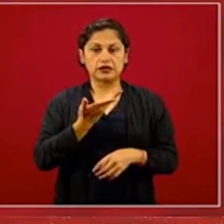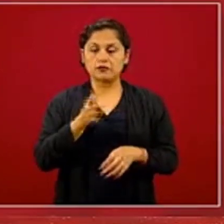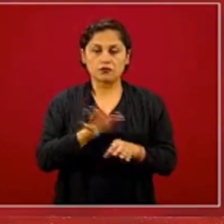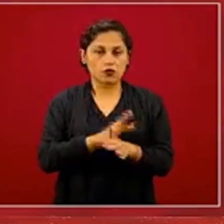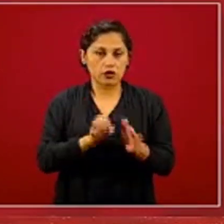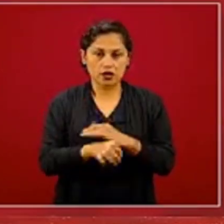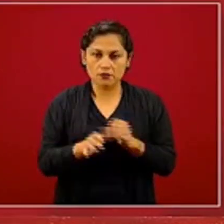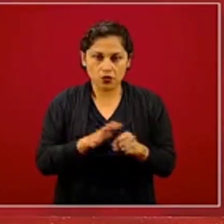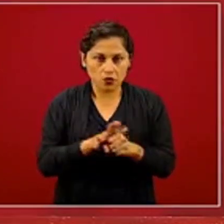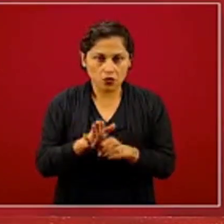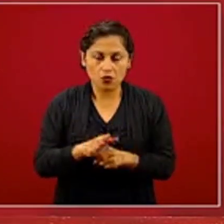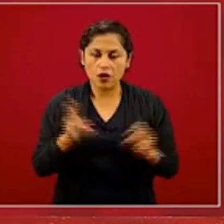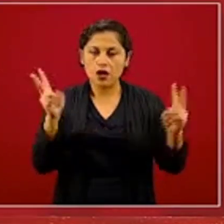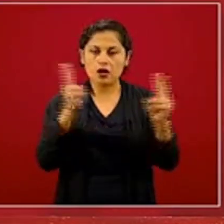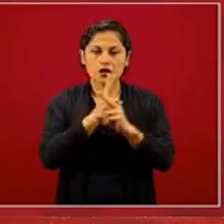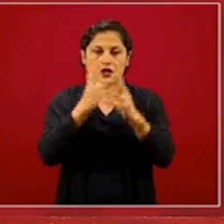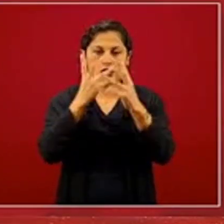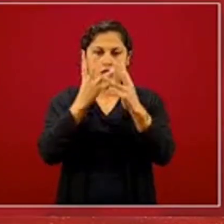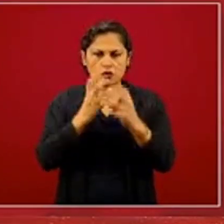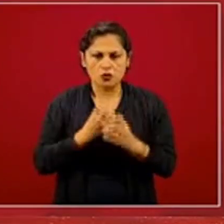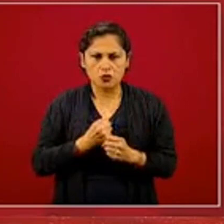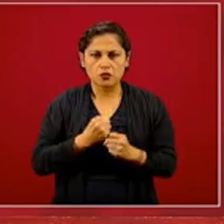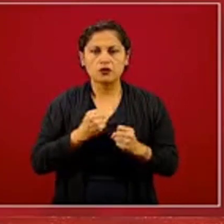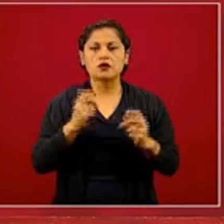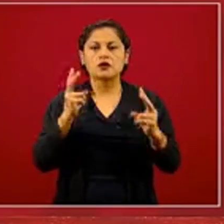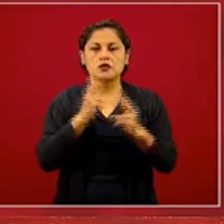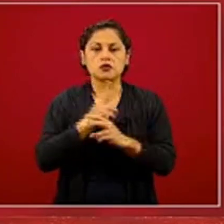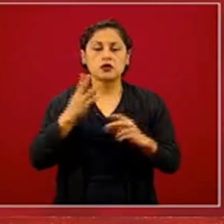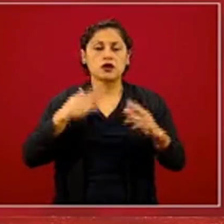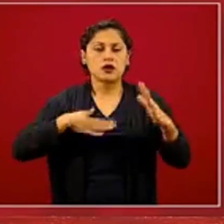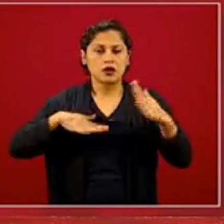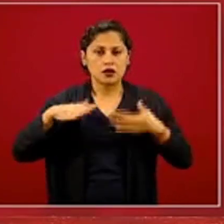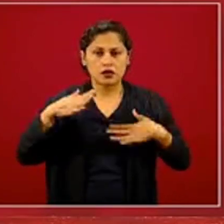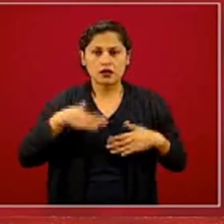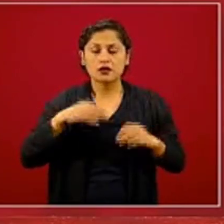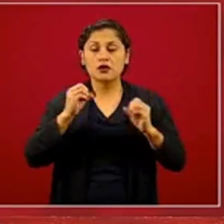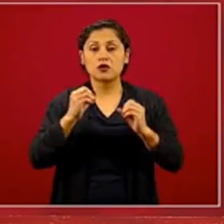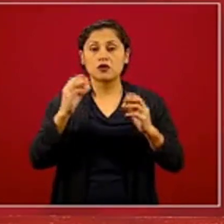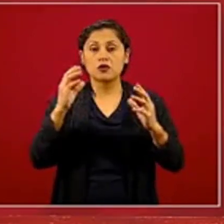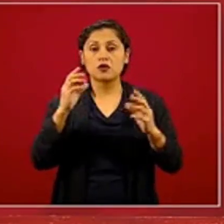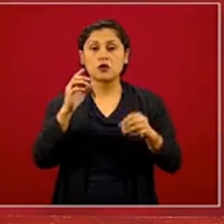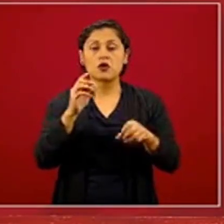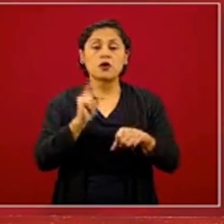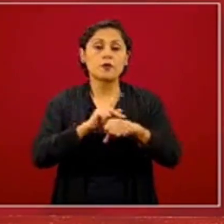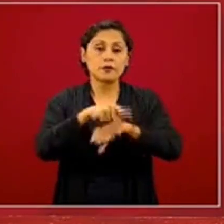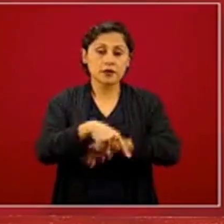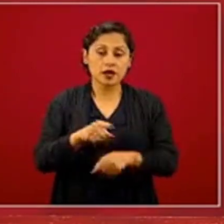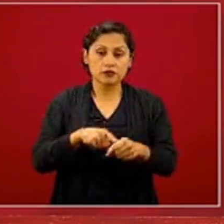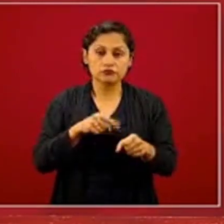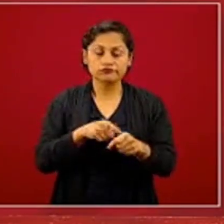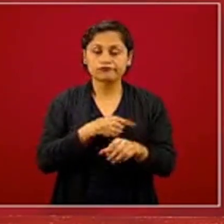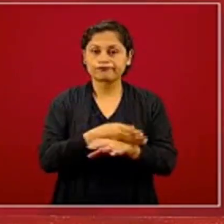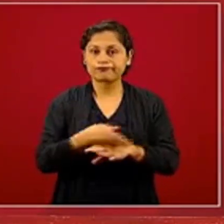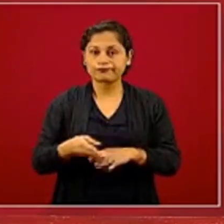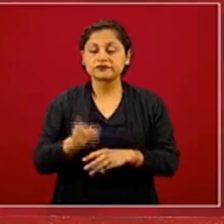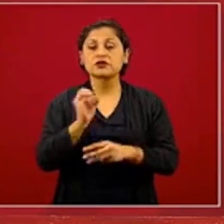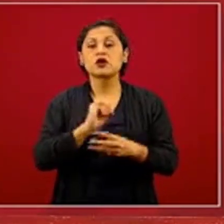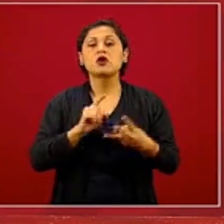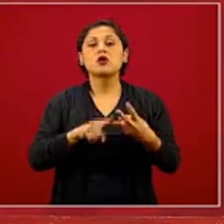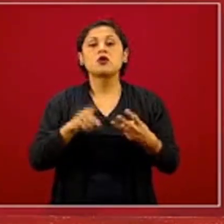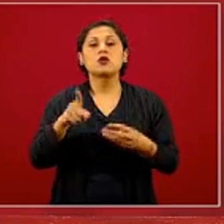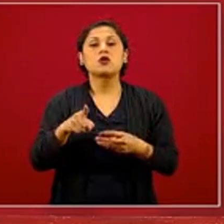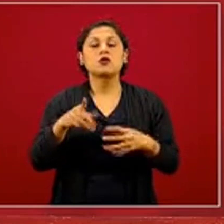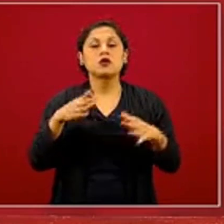respirar, fatiga fácil, palidez, palpitaciones, sensación de que se respira más rápido con